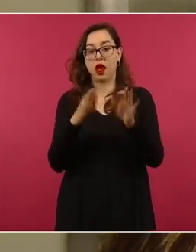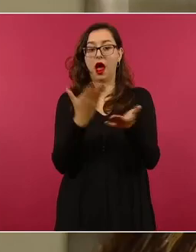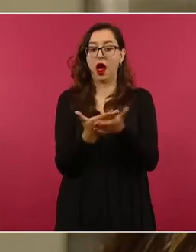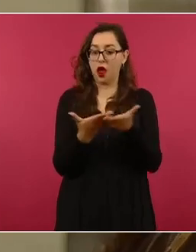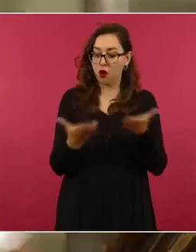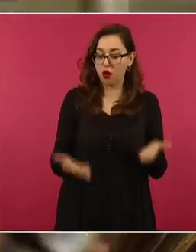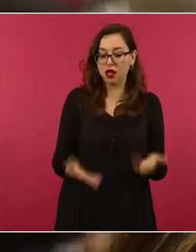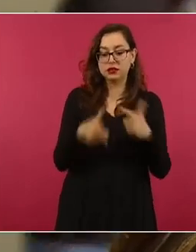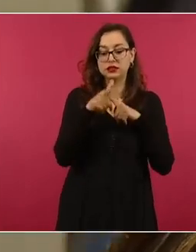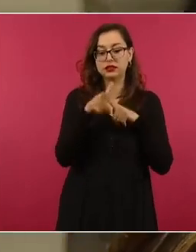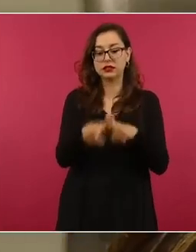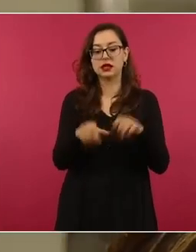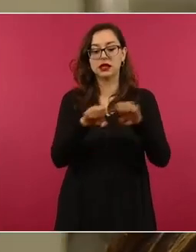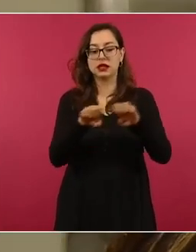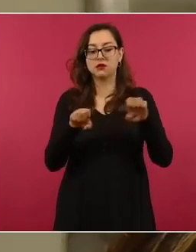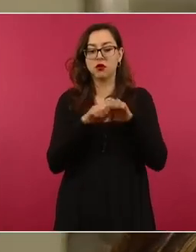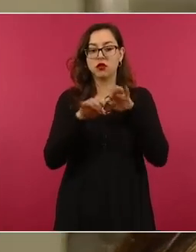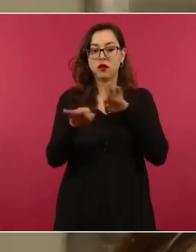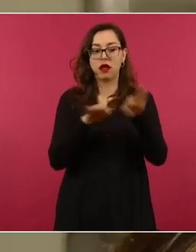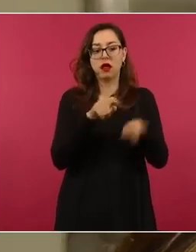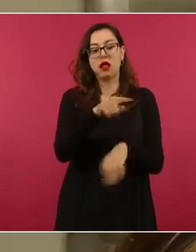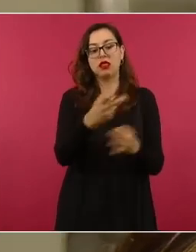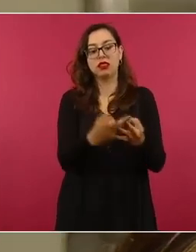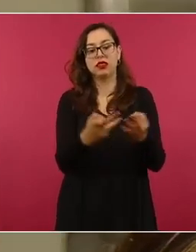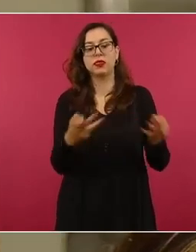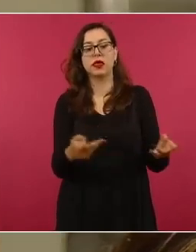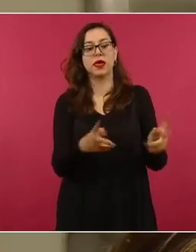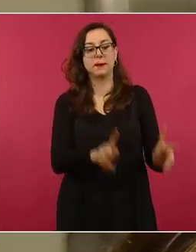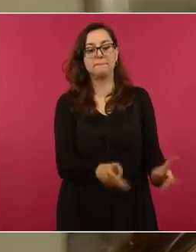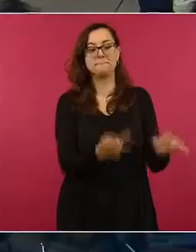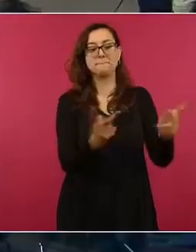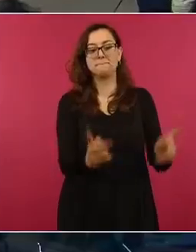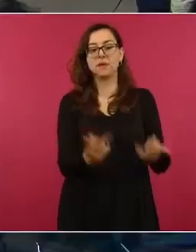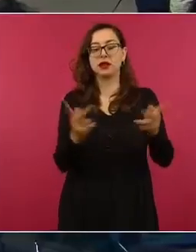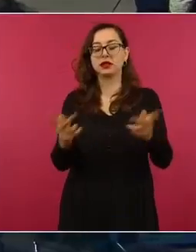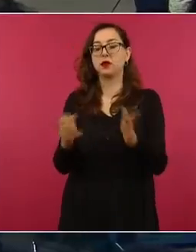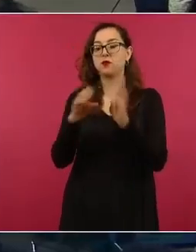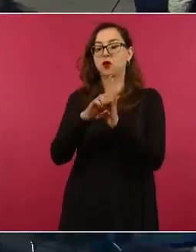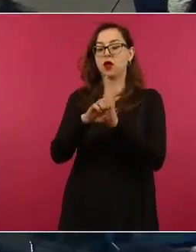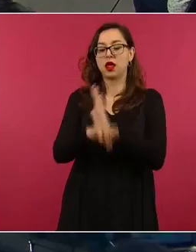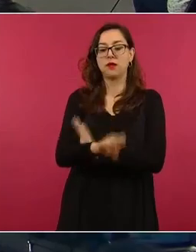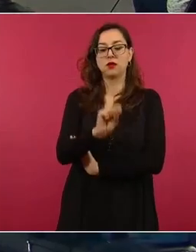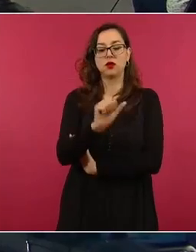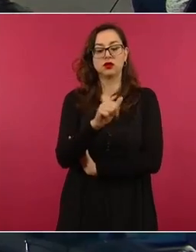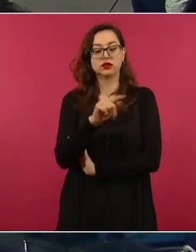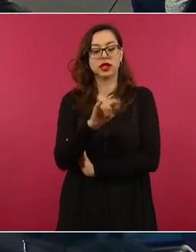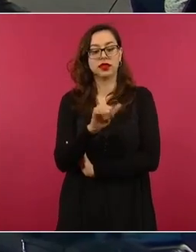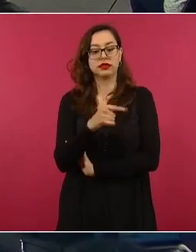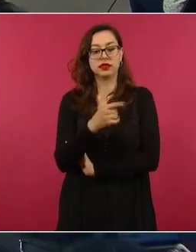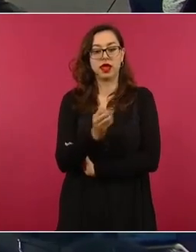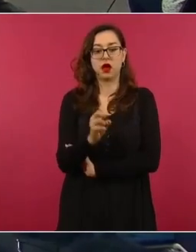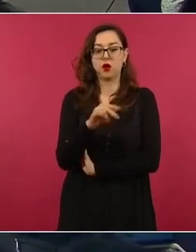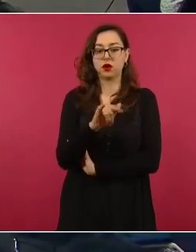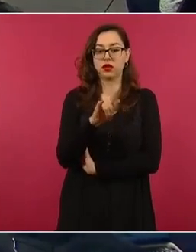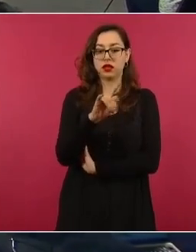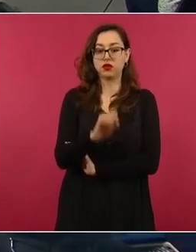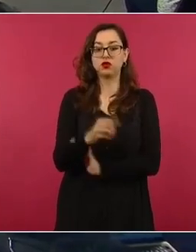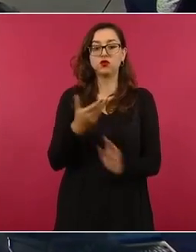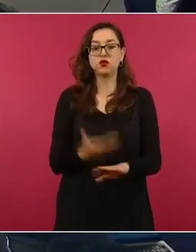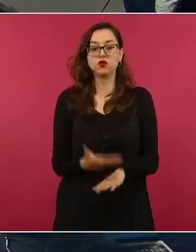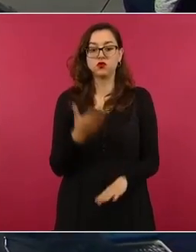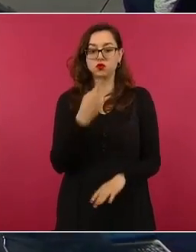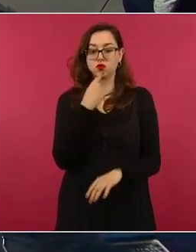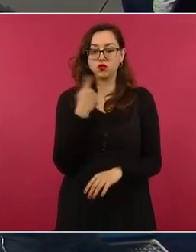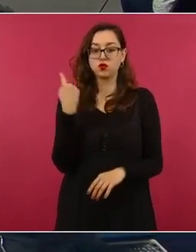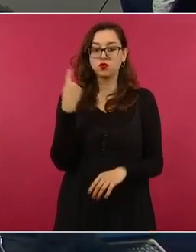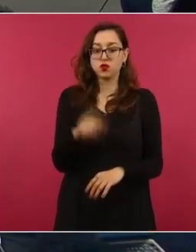Servimet a particulares y empresas, entre los que se encuentran los mismos que el doctor Santiago Nieto denunció ante la Fiscalía General de la República. Aquí le